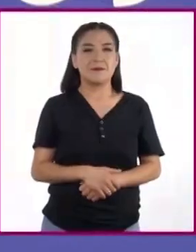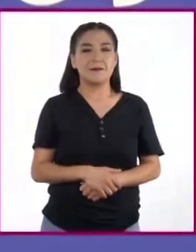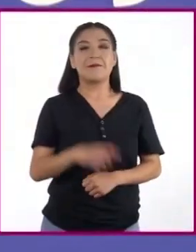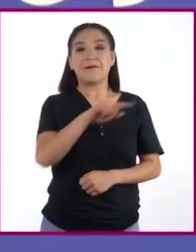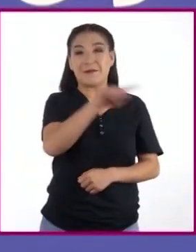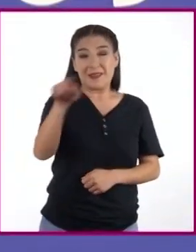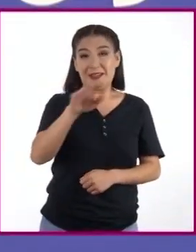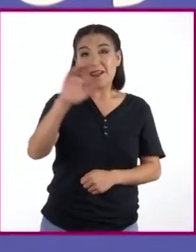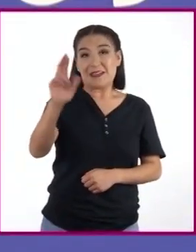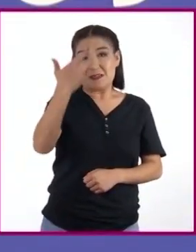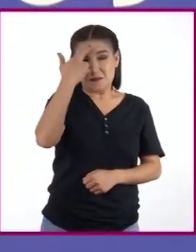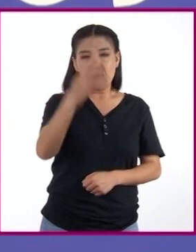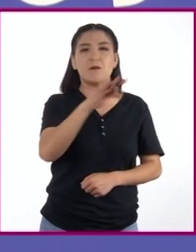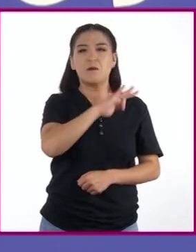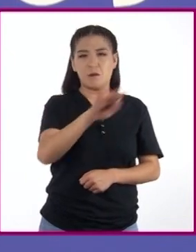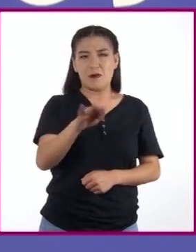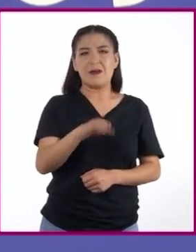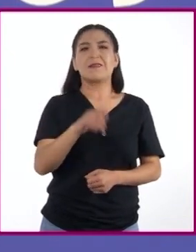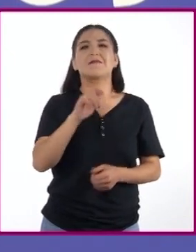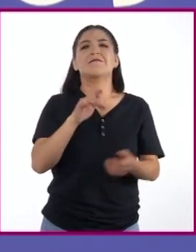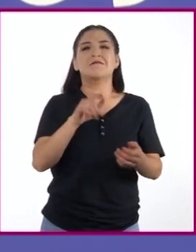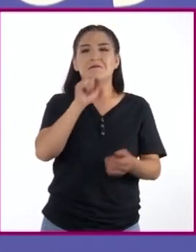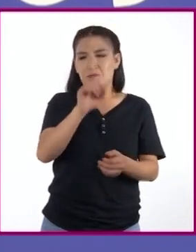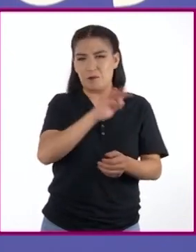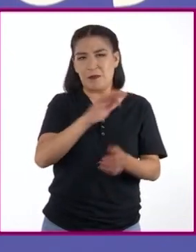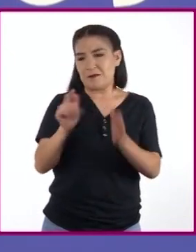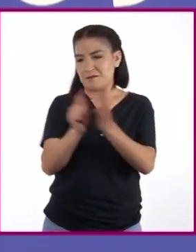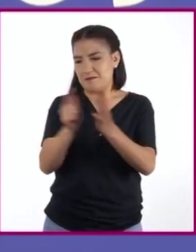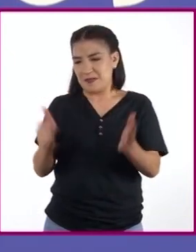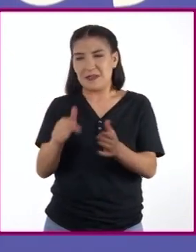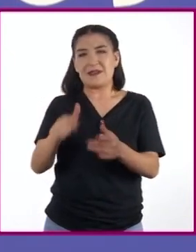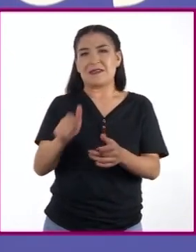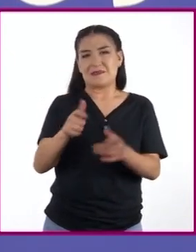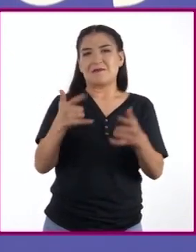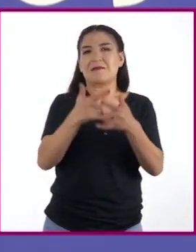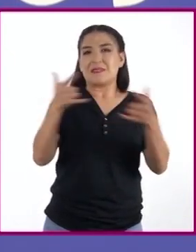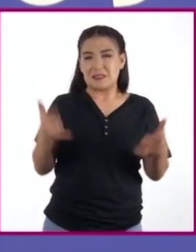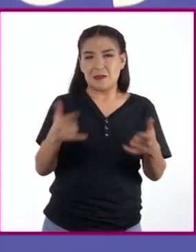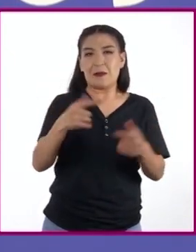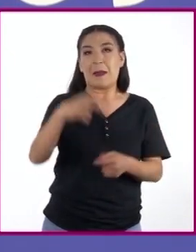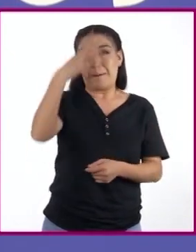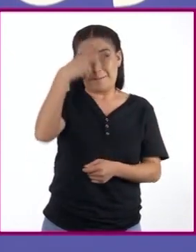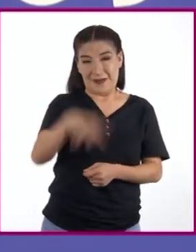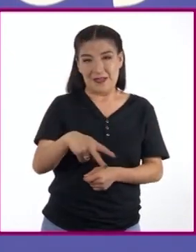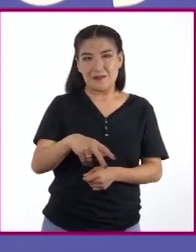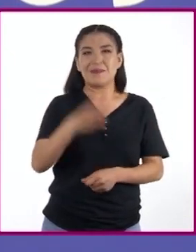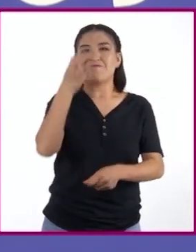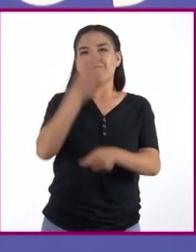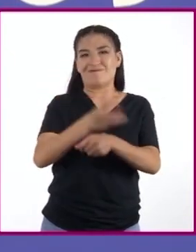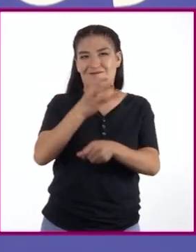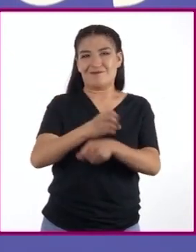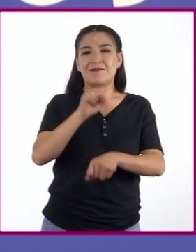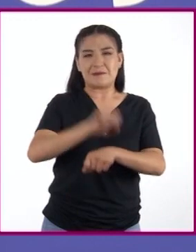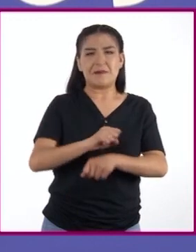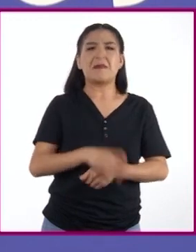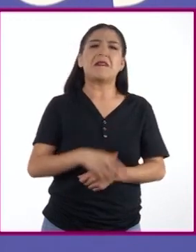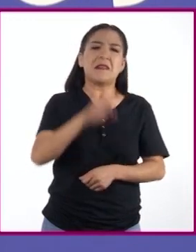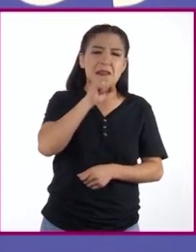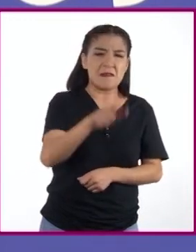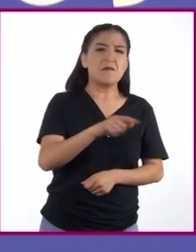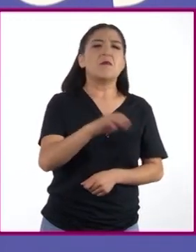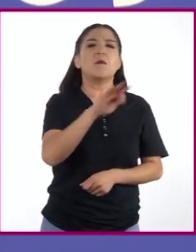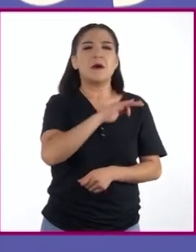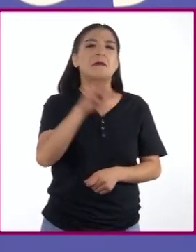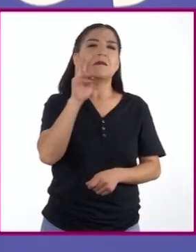Recuerden que pueden apoyarse de su libro de texto Historia de México de tercer grado, o bien